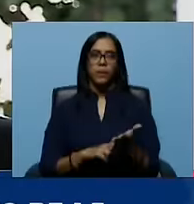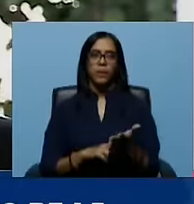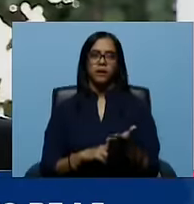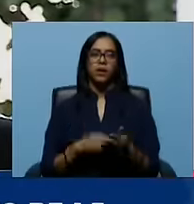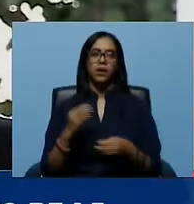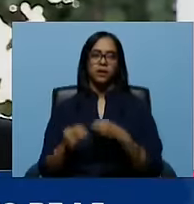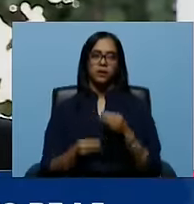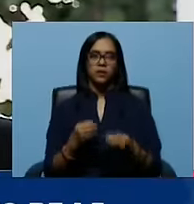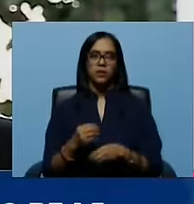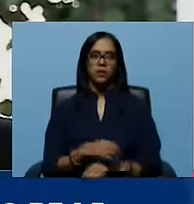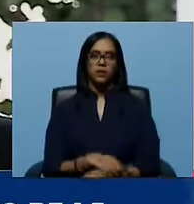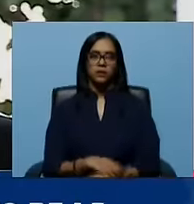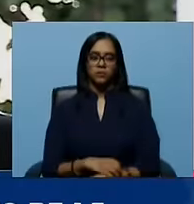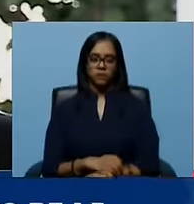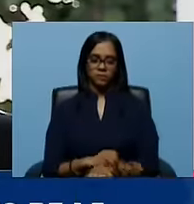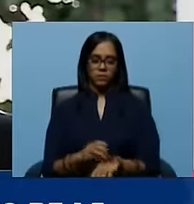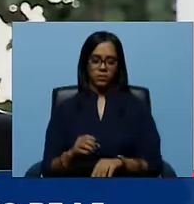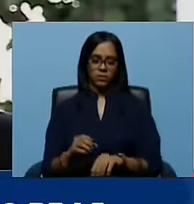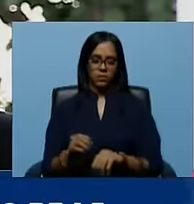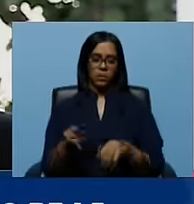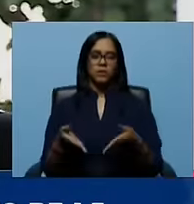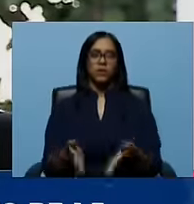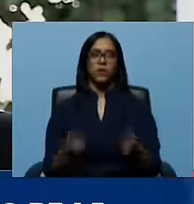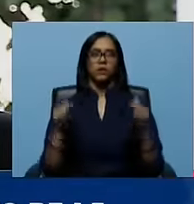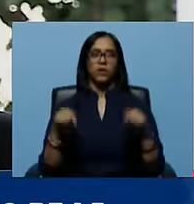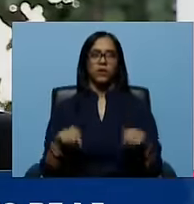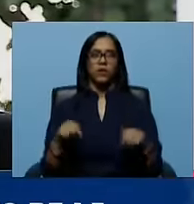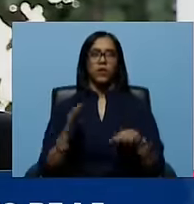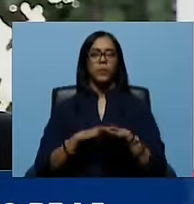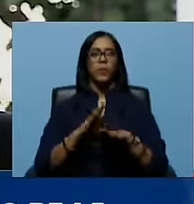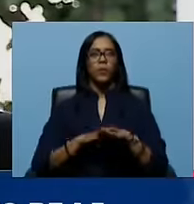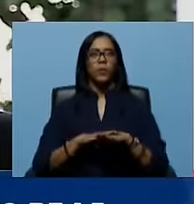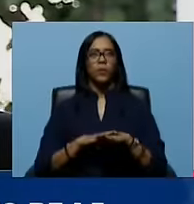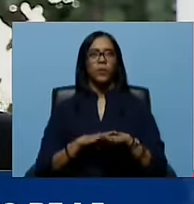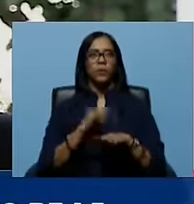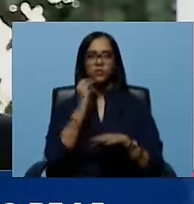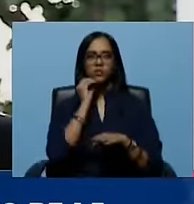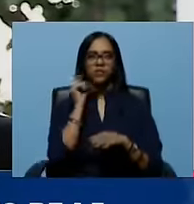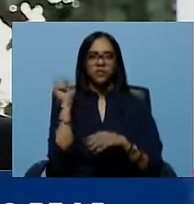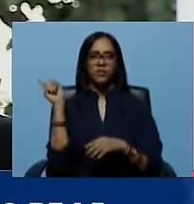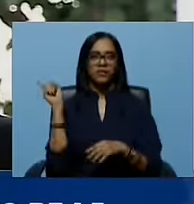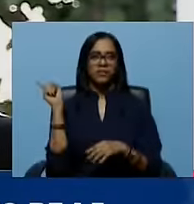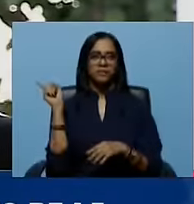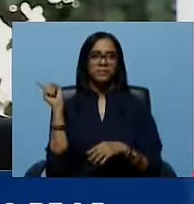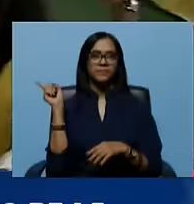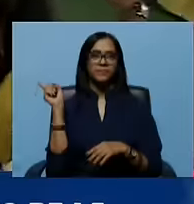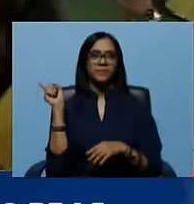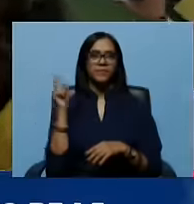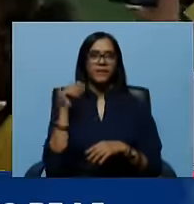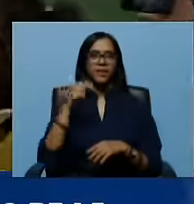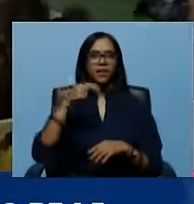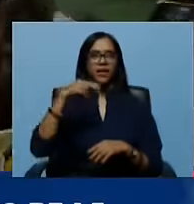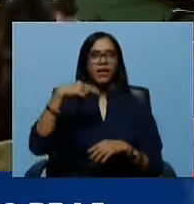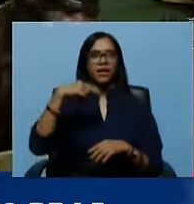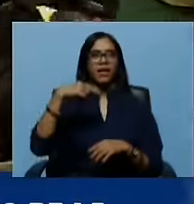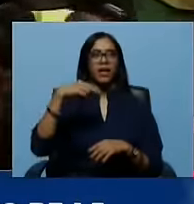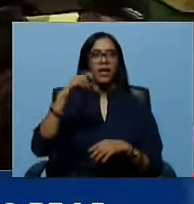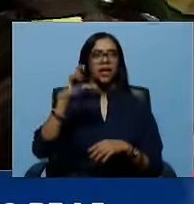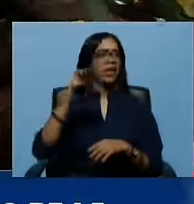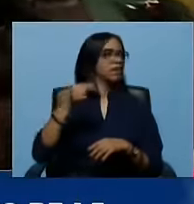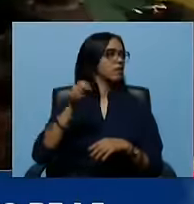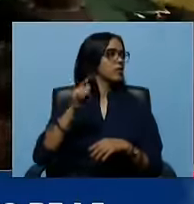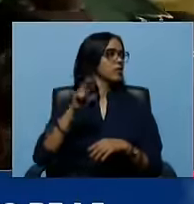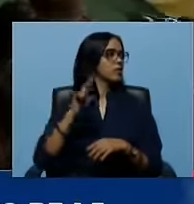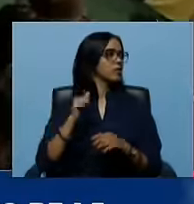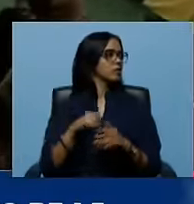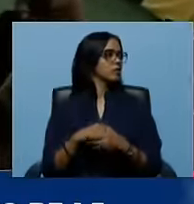sido, eso nació aquí por culpa de este muchacho que está aquí, de Héctor. Esa metodología